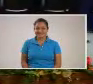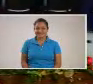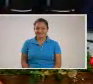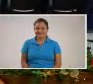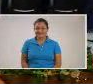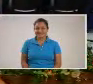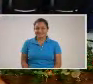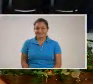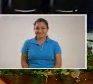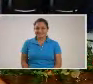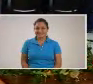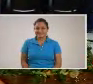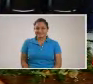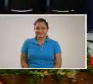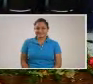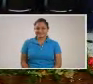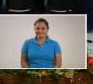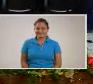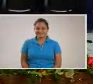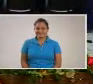Ah, no, no se me quedó, espérame.